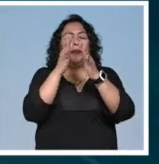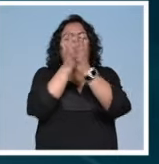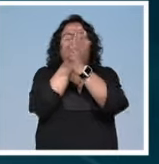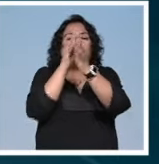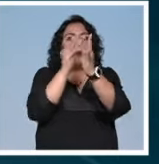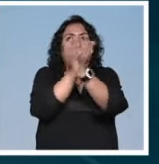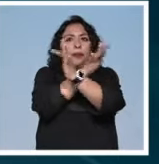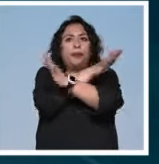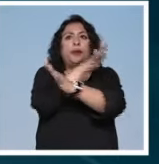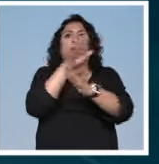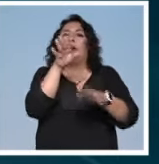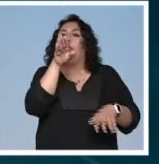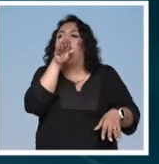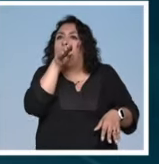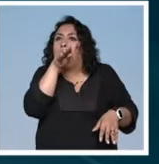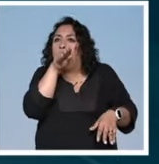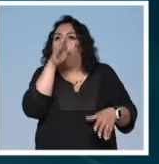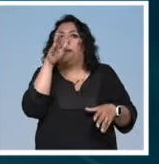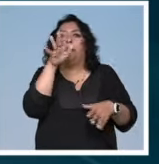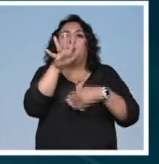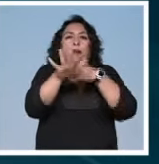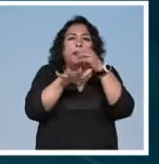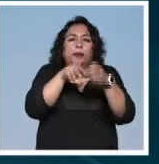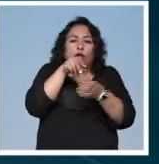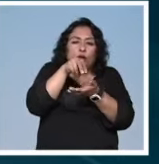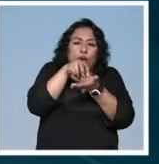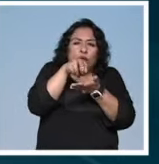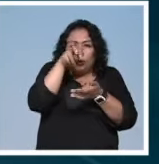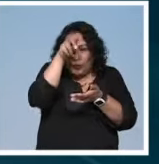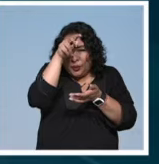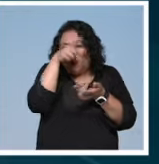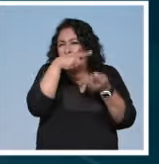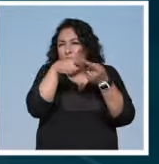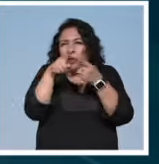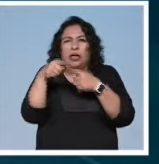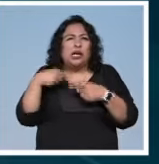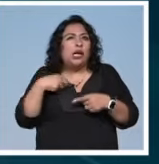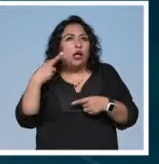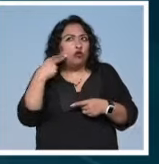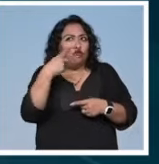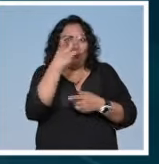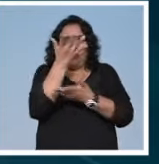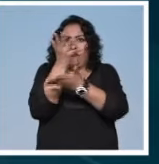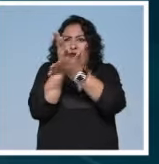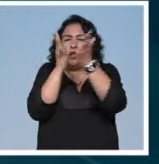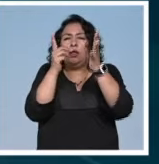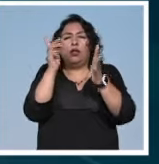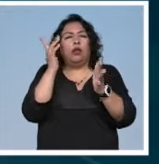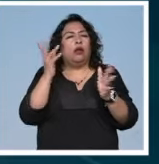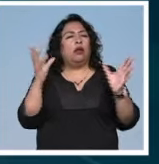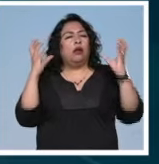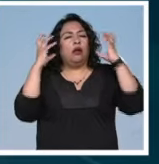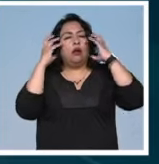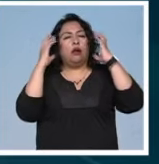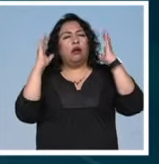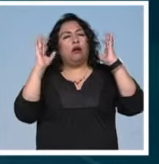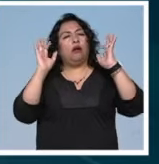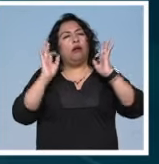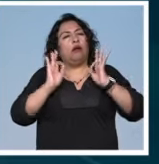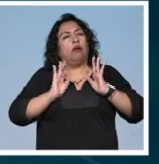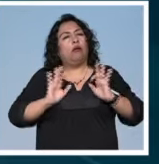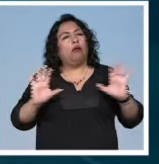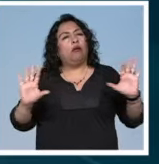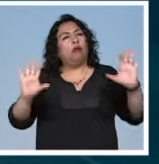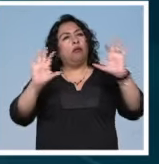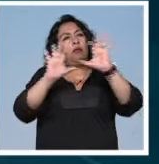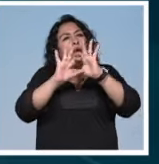árboles, patos, insectos, sonidos completamente que van del bosque, ¿no? Estas que nos tranquilizan y nos conectan directamente con nuestras raíces